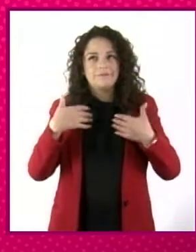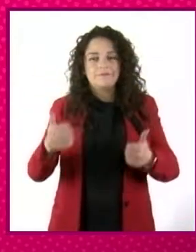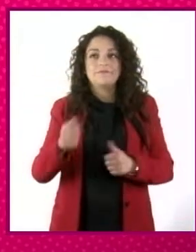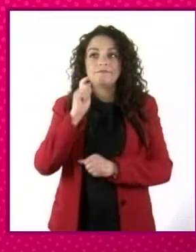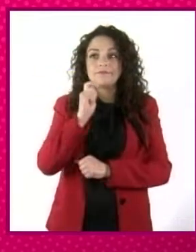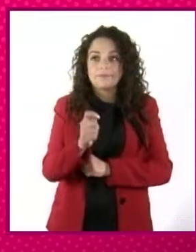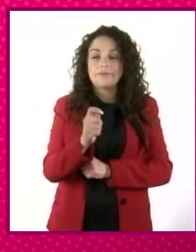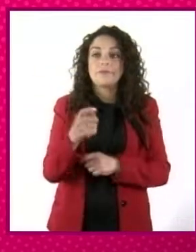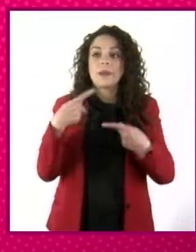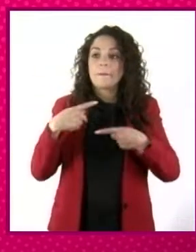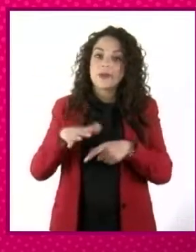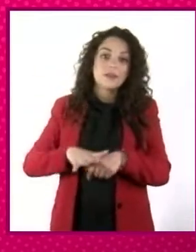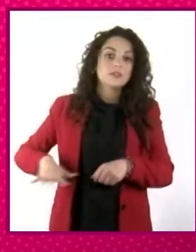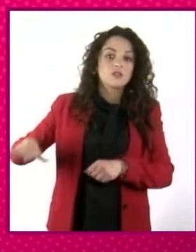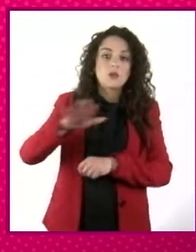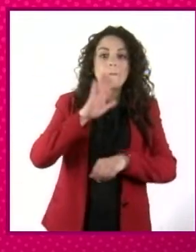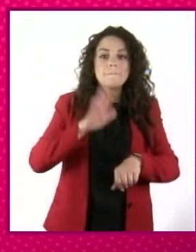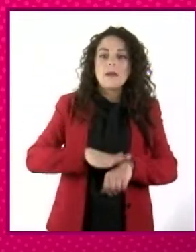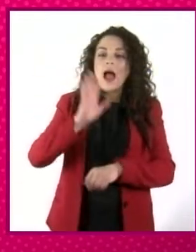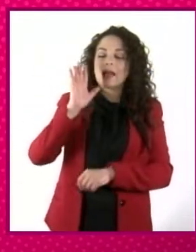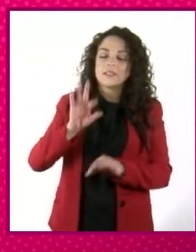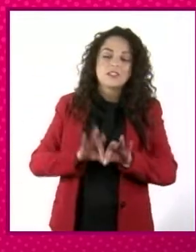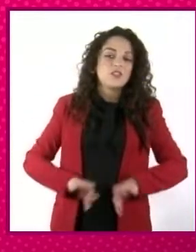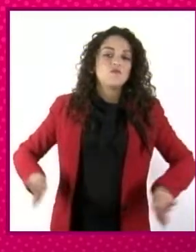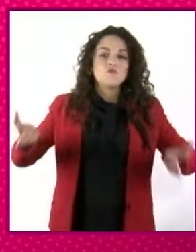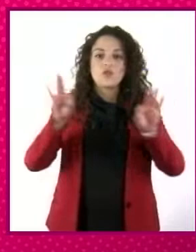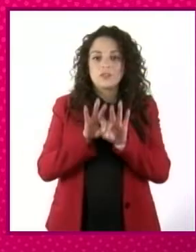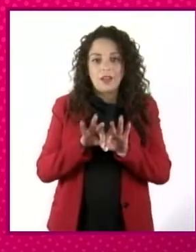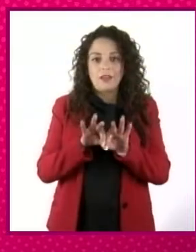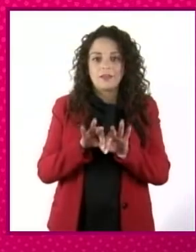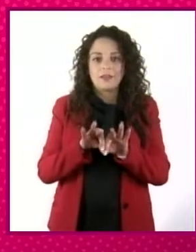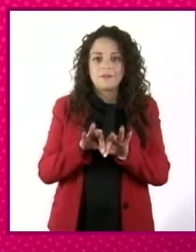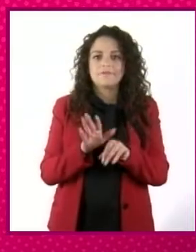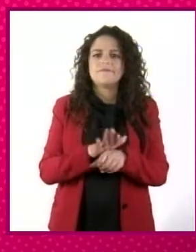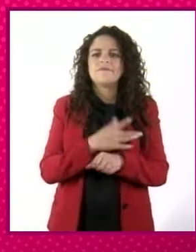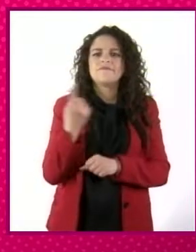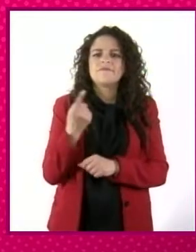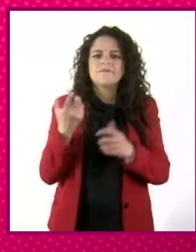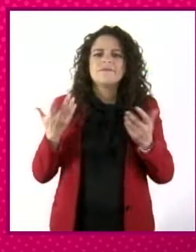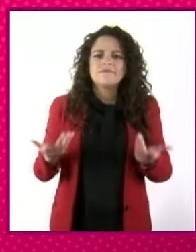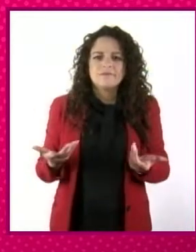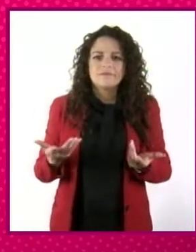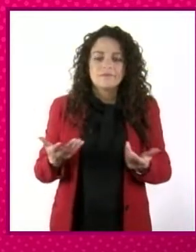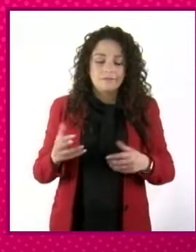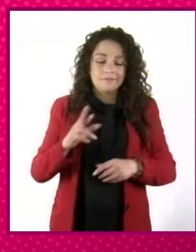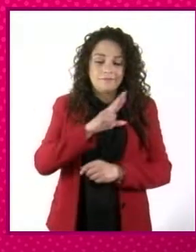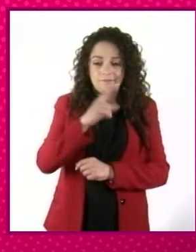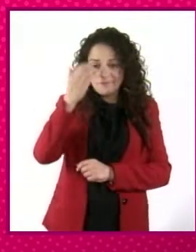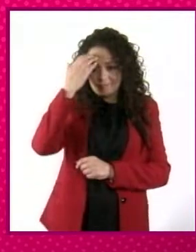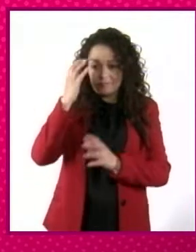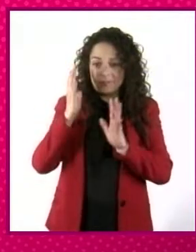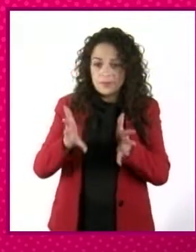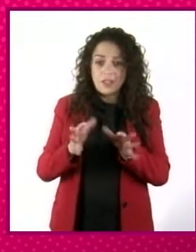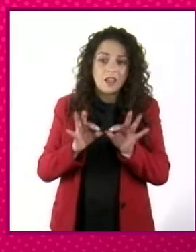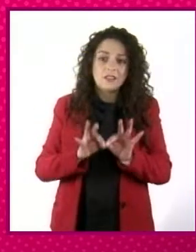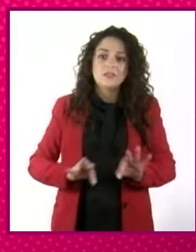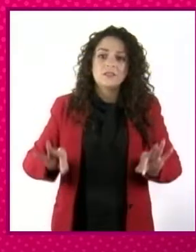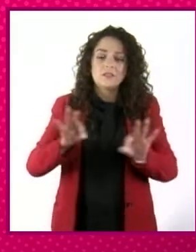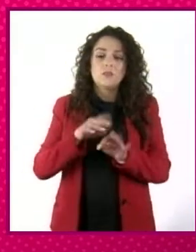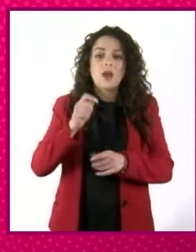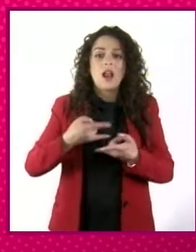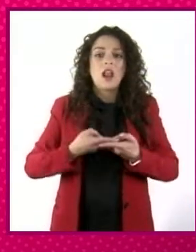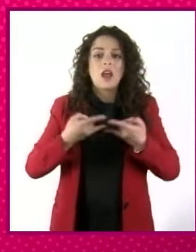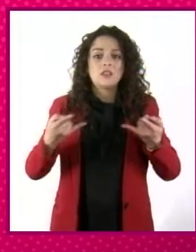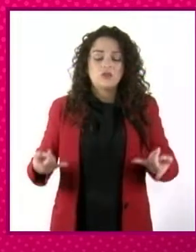o los acontecimientos más importantes, porque reconocemos que son parte importante de la historia